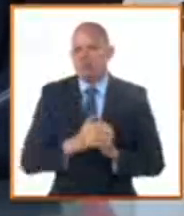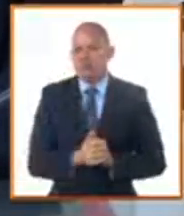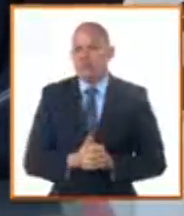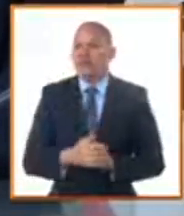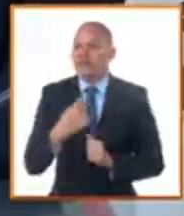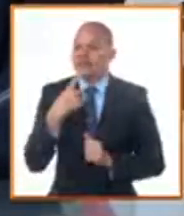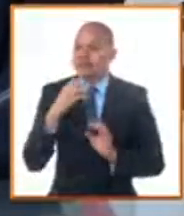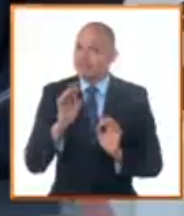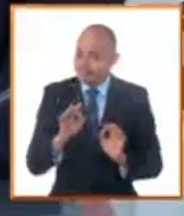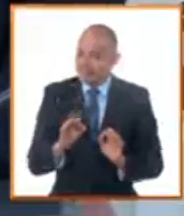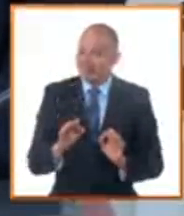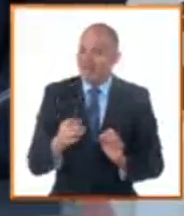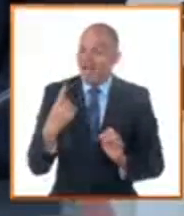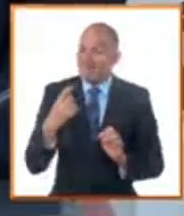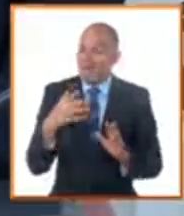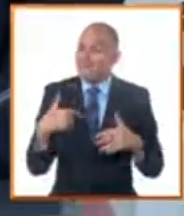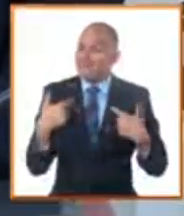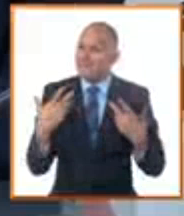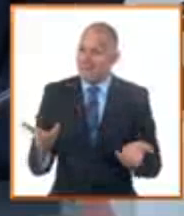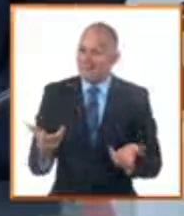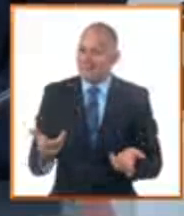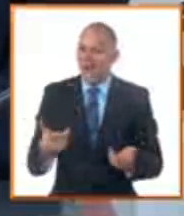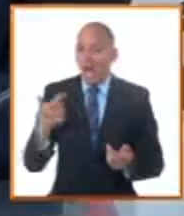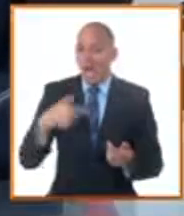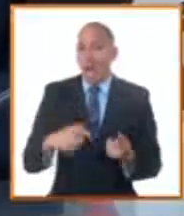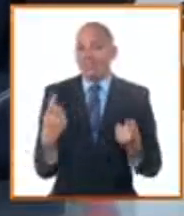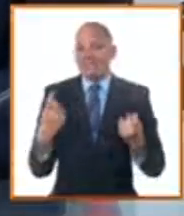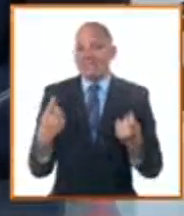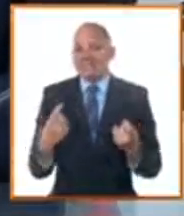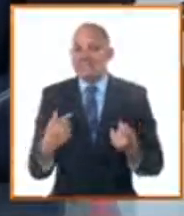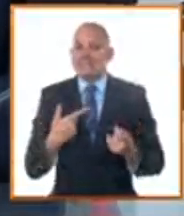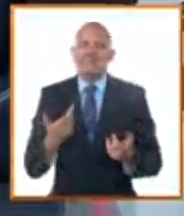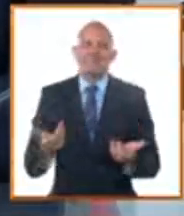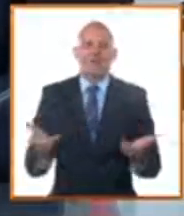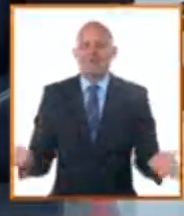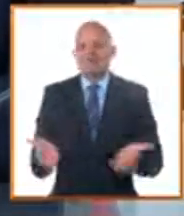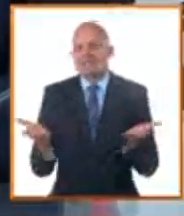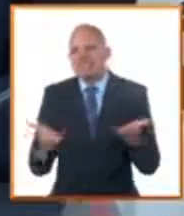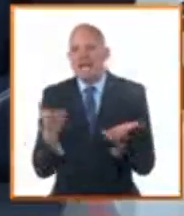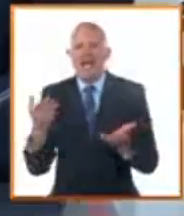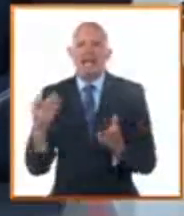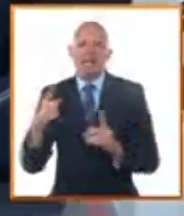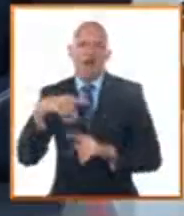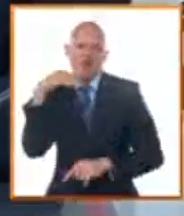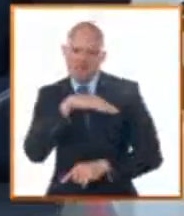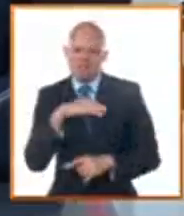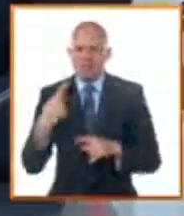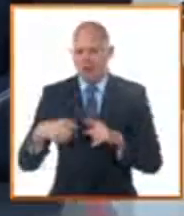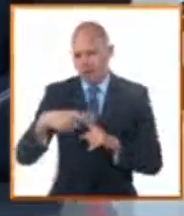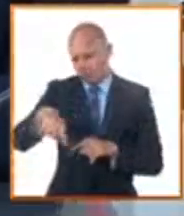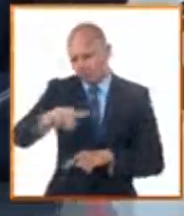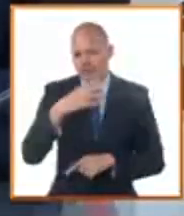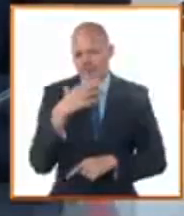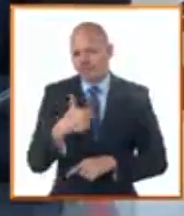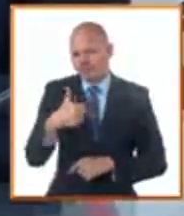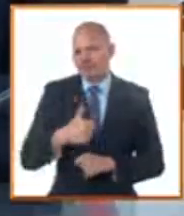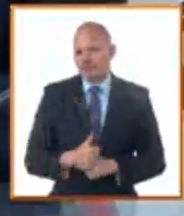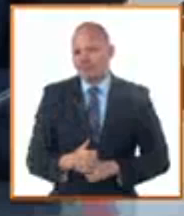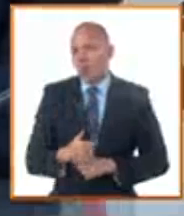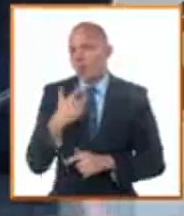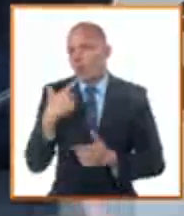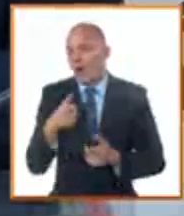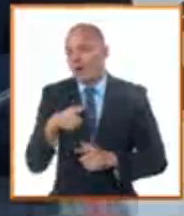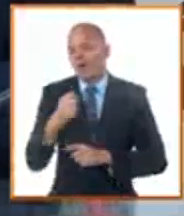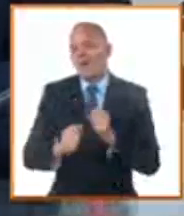una velocidad superior, como lo demanda el país, con mucha más intensidad en su generación, en su generalización, en los temas asociados al